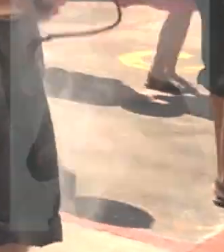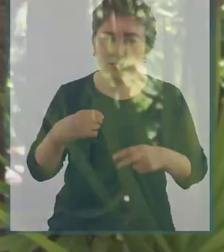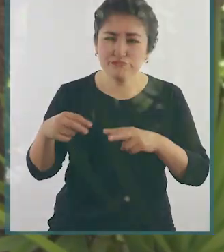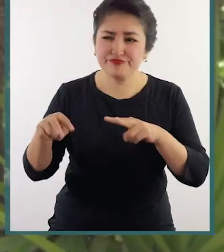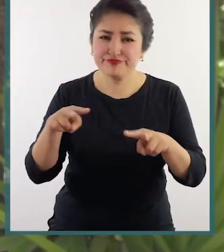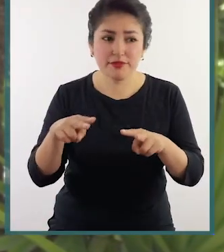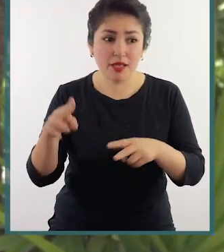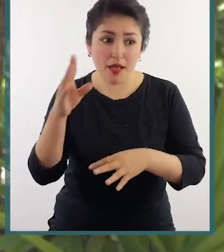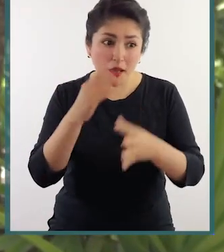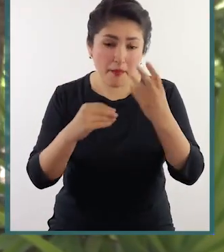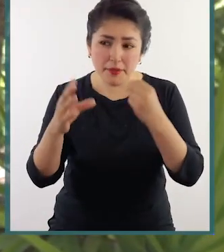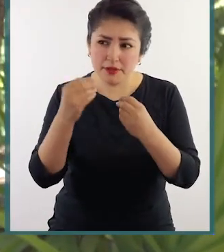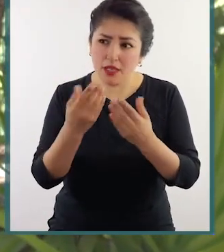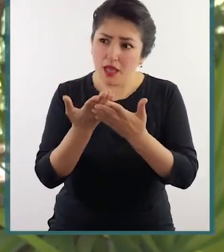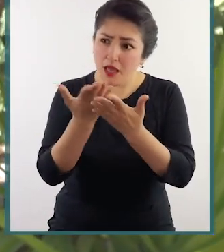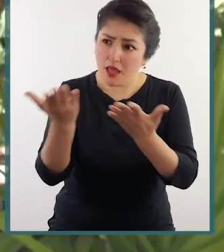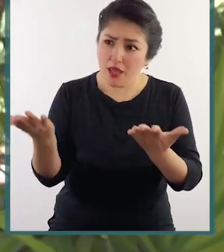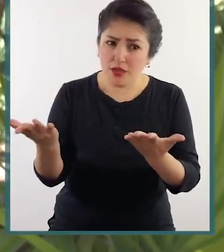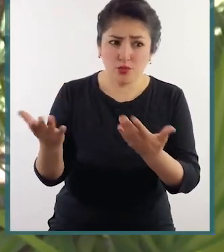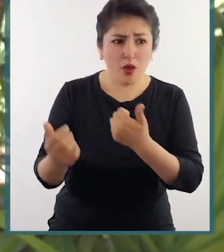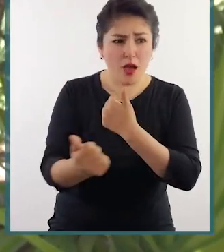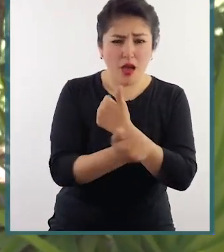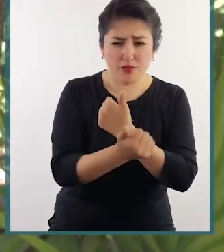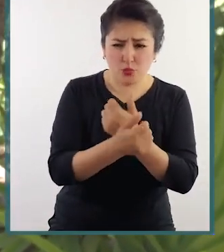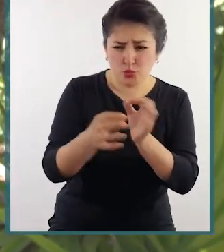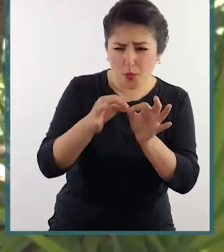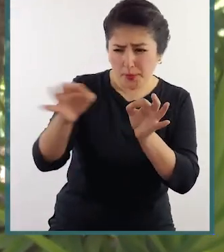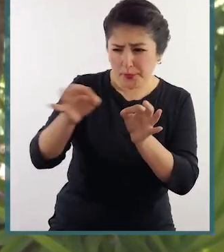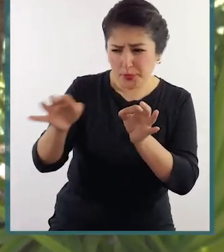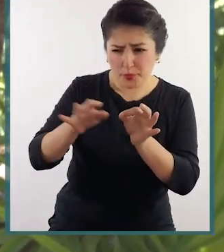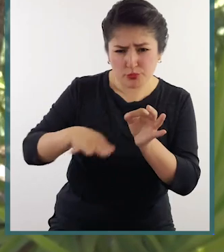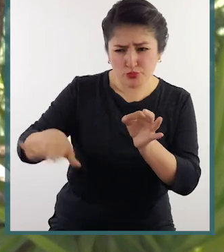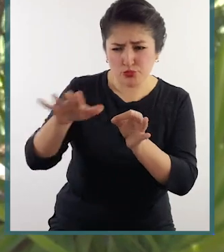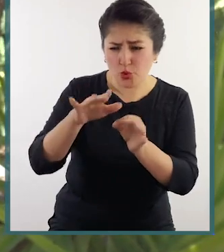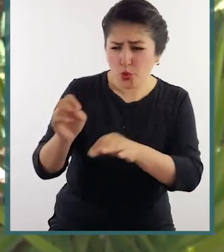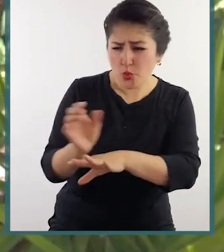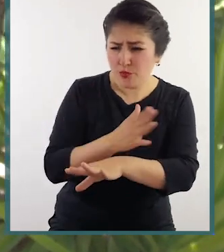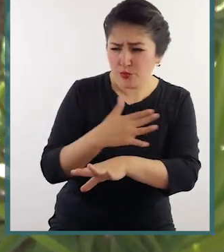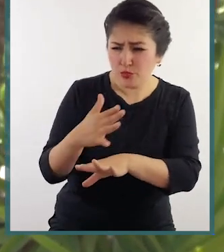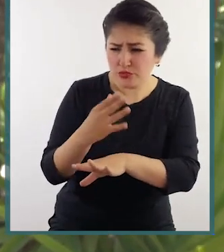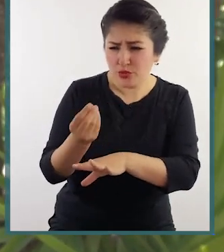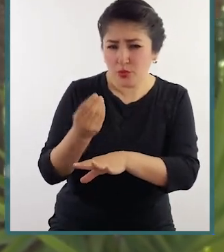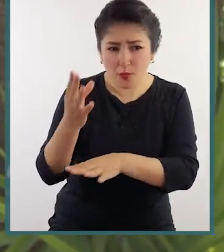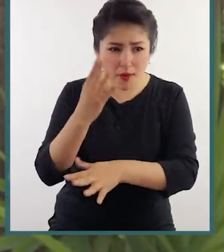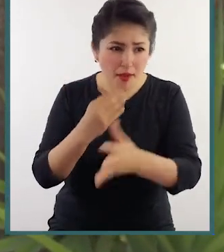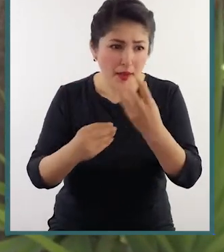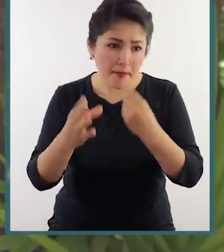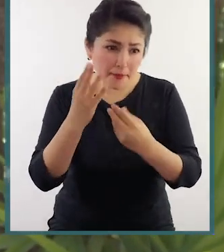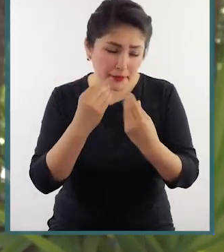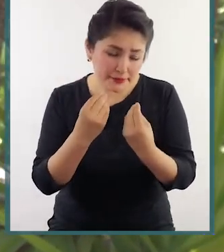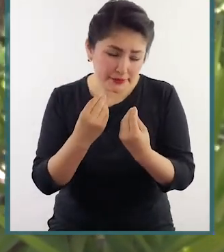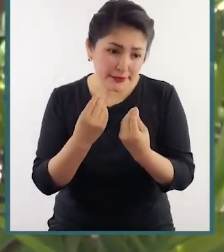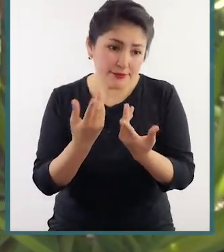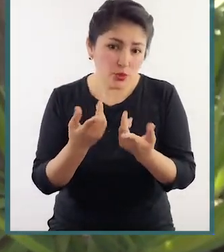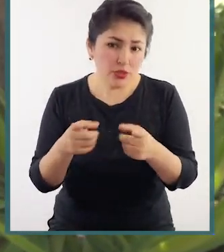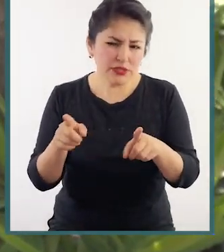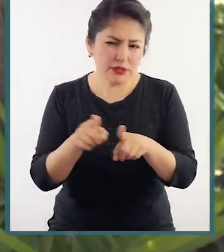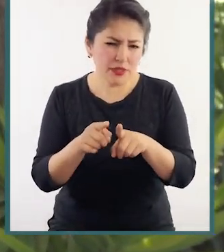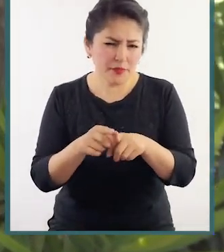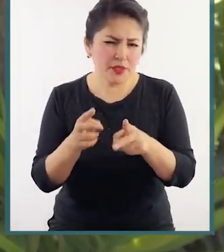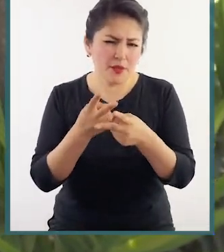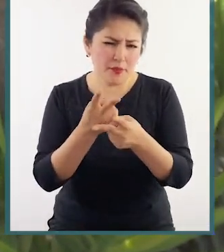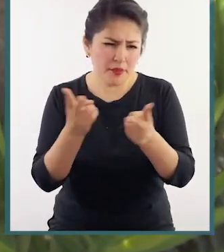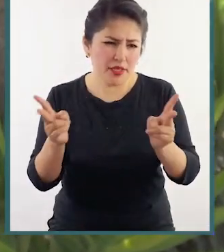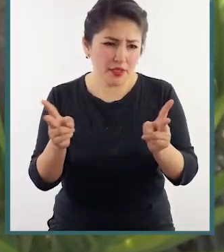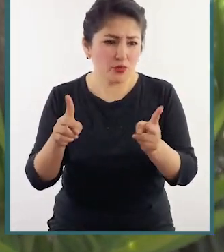Estoy compartiendo un poco, ¿no? Estoy conociendo la música de diferentes provincias de Ayacucho y también sobre la